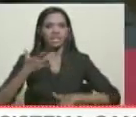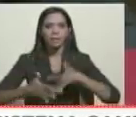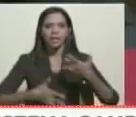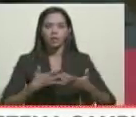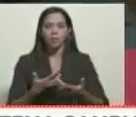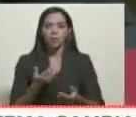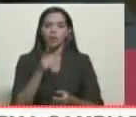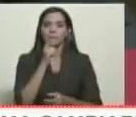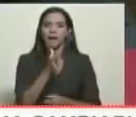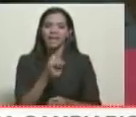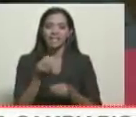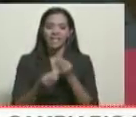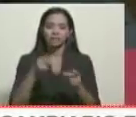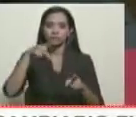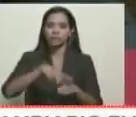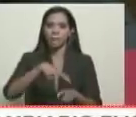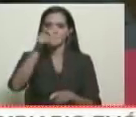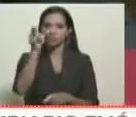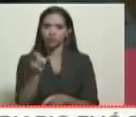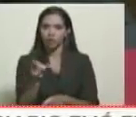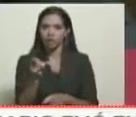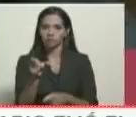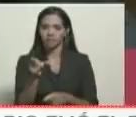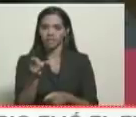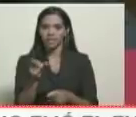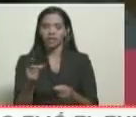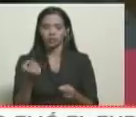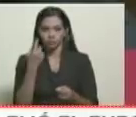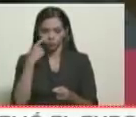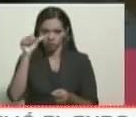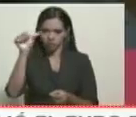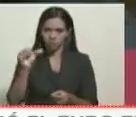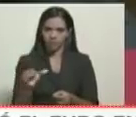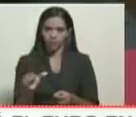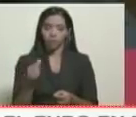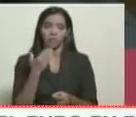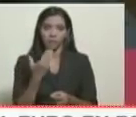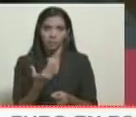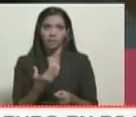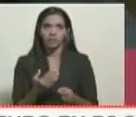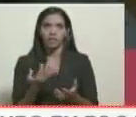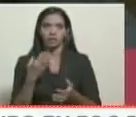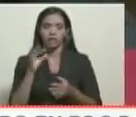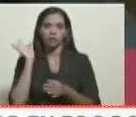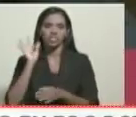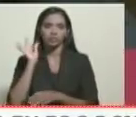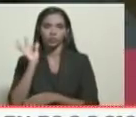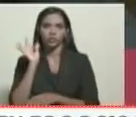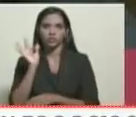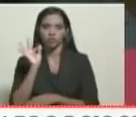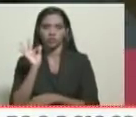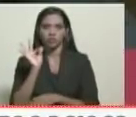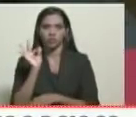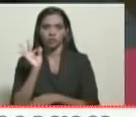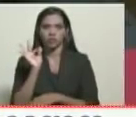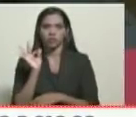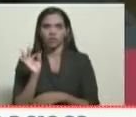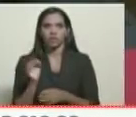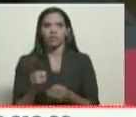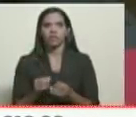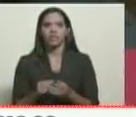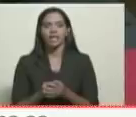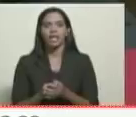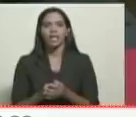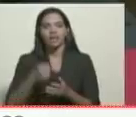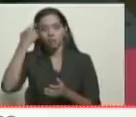que causa al otro. Es lo que nosotros hemos visto, si me permite, Boris, para dar pues una exposición inicial que el